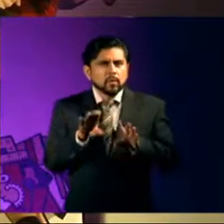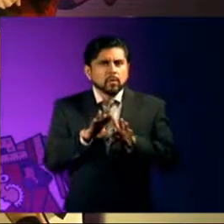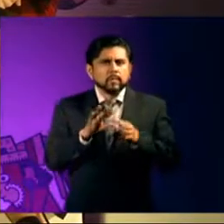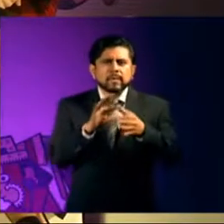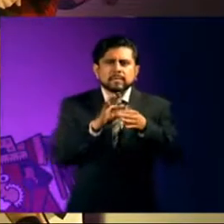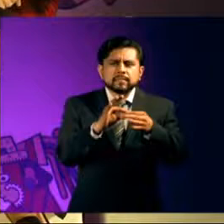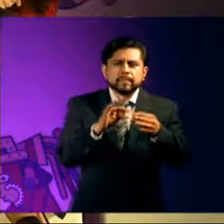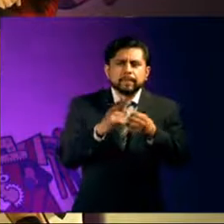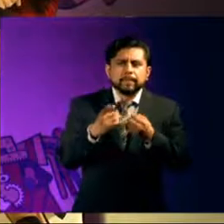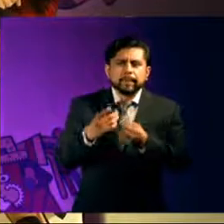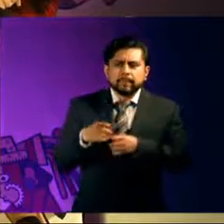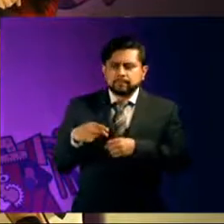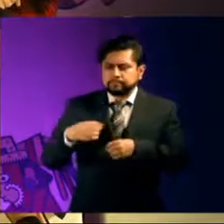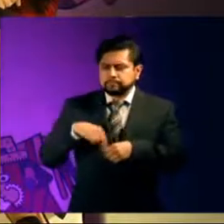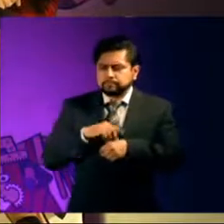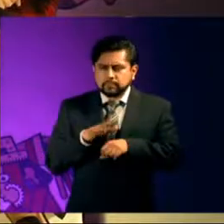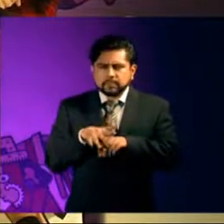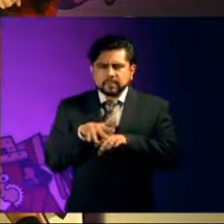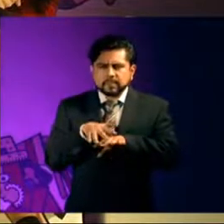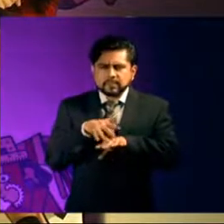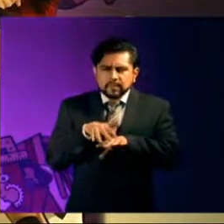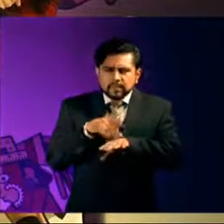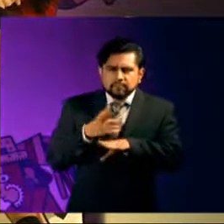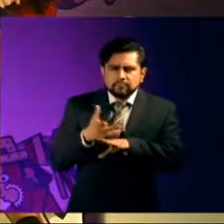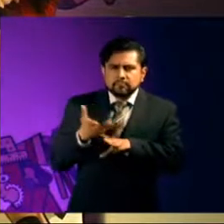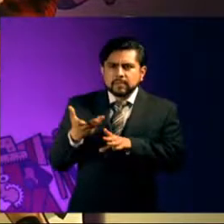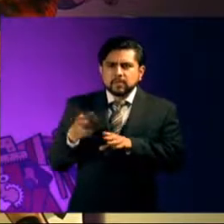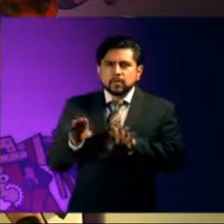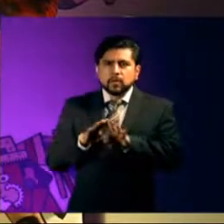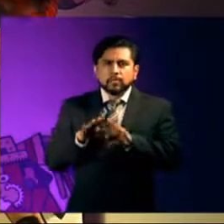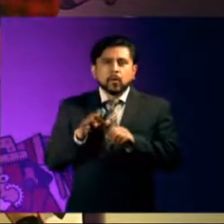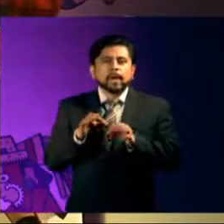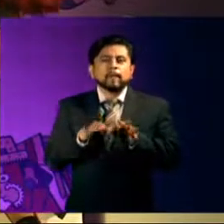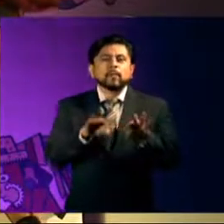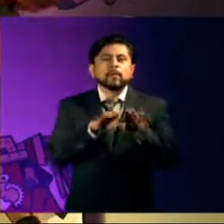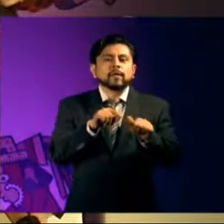los pies así en la importancia del dedo gordo